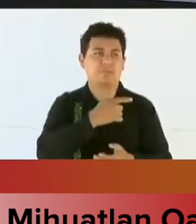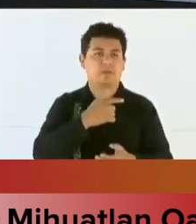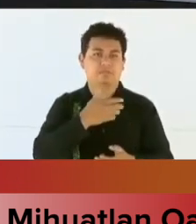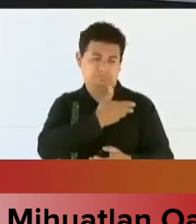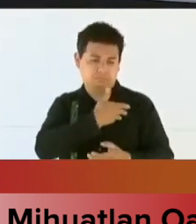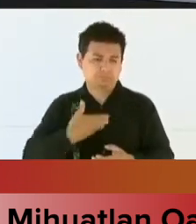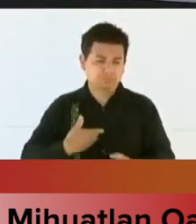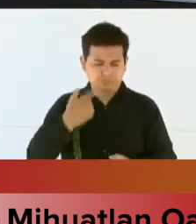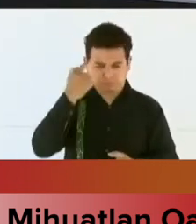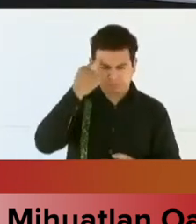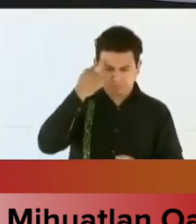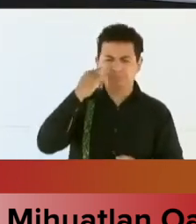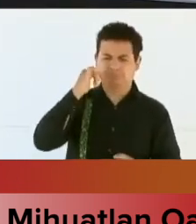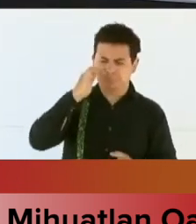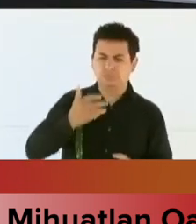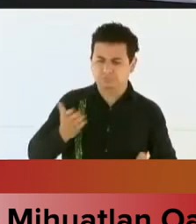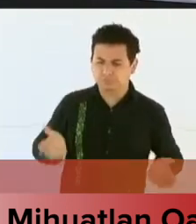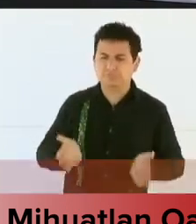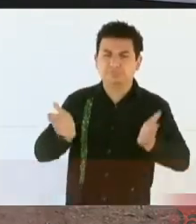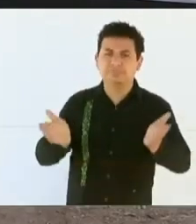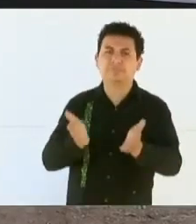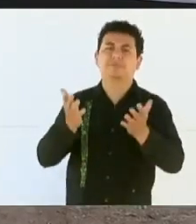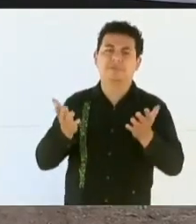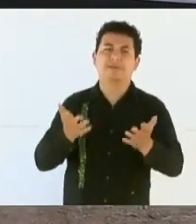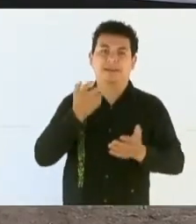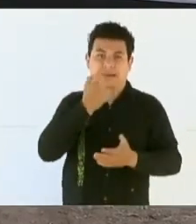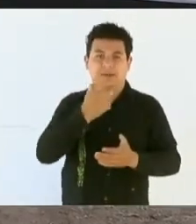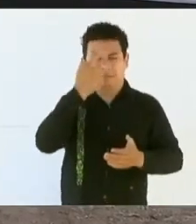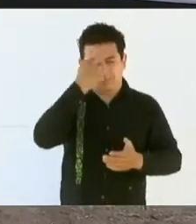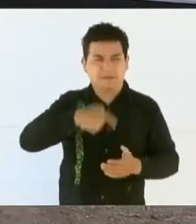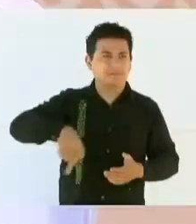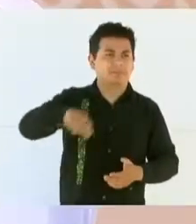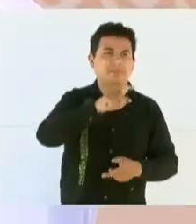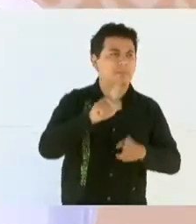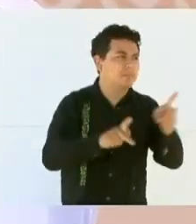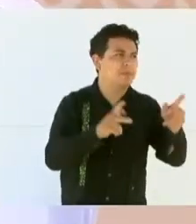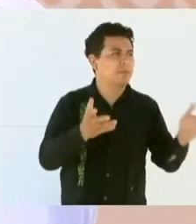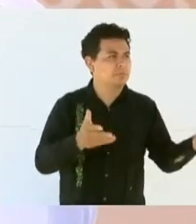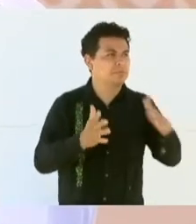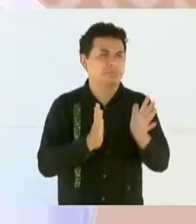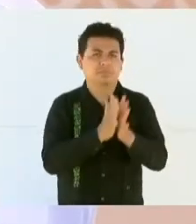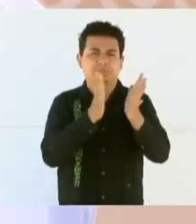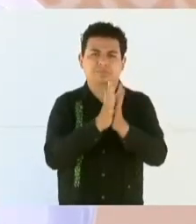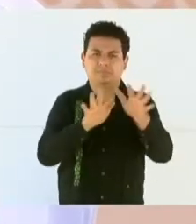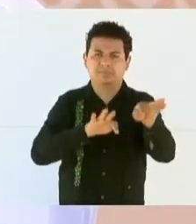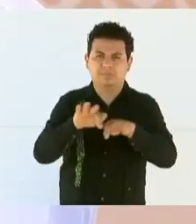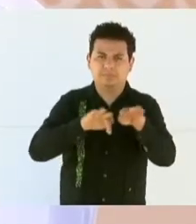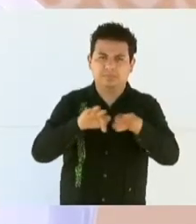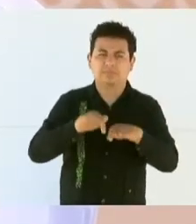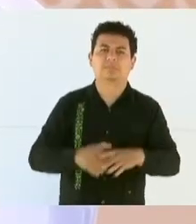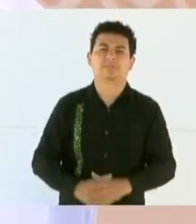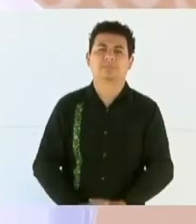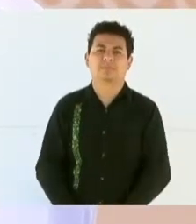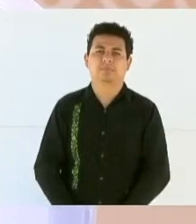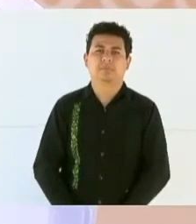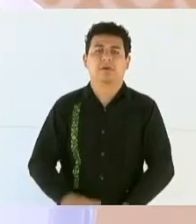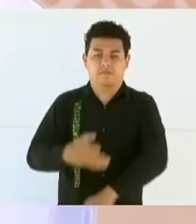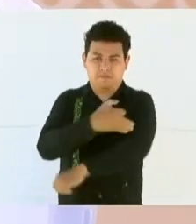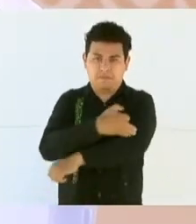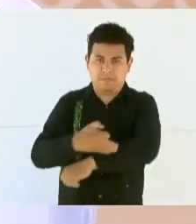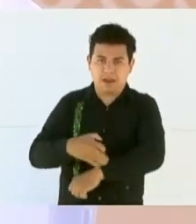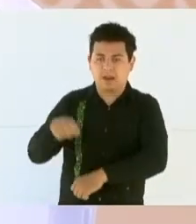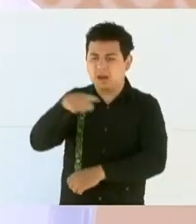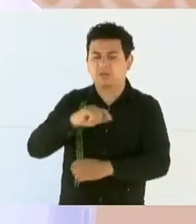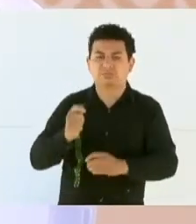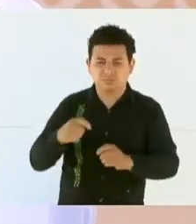señor presidente, en la que promovió la participación del pueblo, llevaron sustento a sus familias.